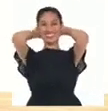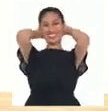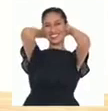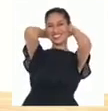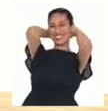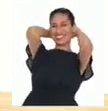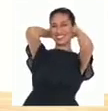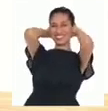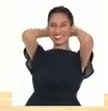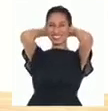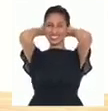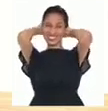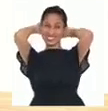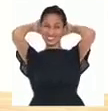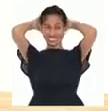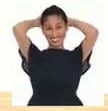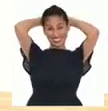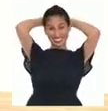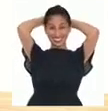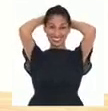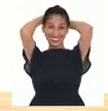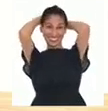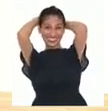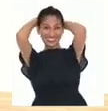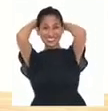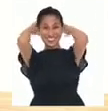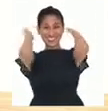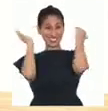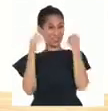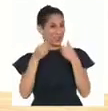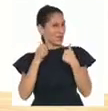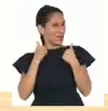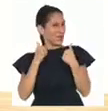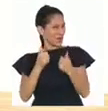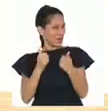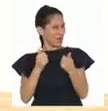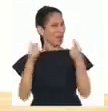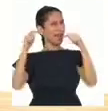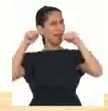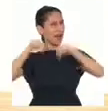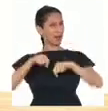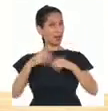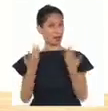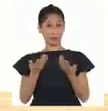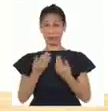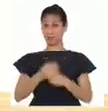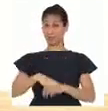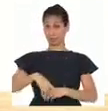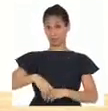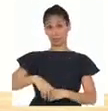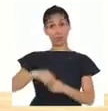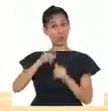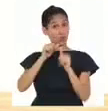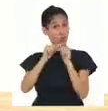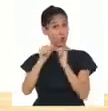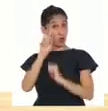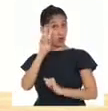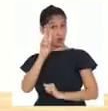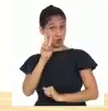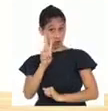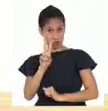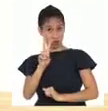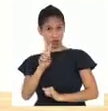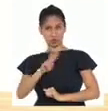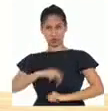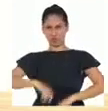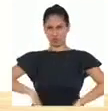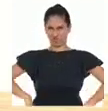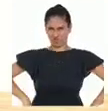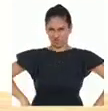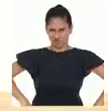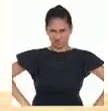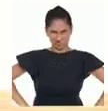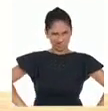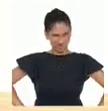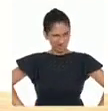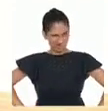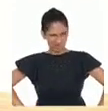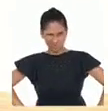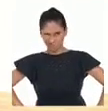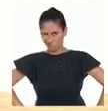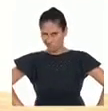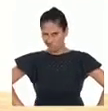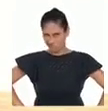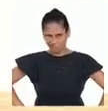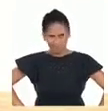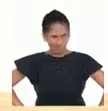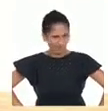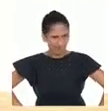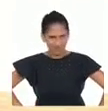ahí en posición 1 feliz. Bien, ahora voy a agacharme en posición 2 y voy a estar molesto. Moléstate donde estás,